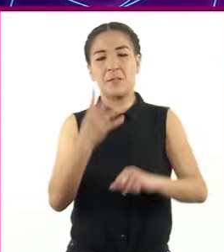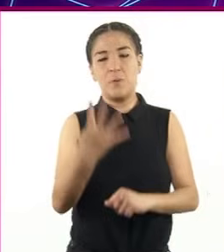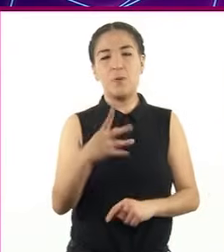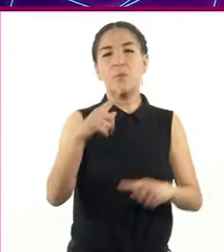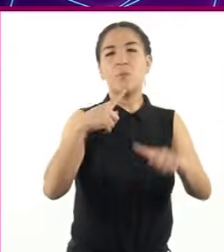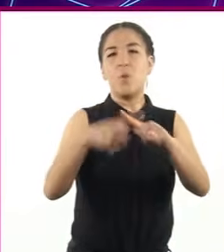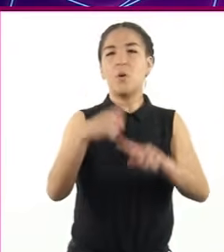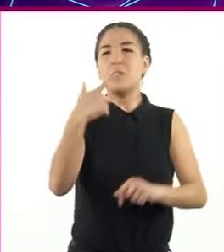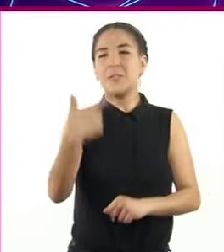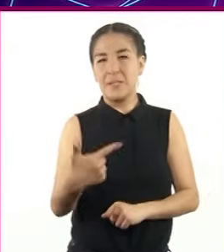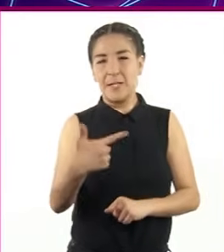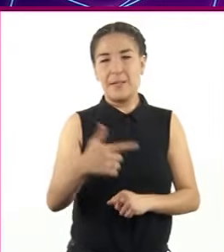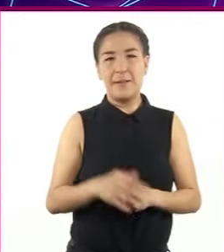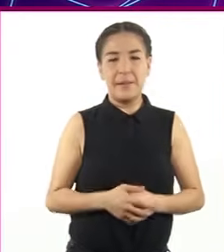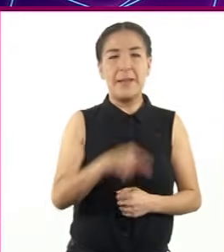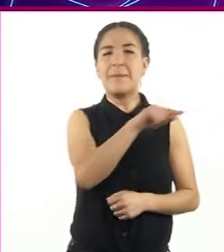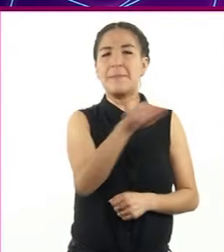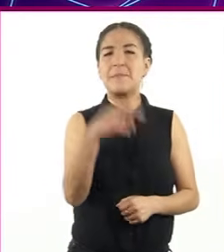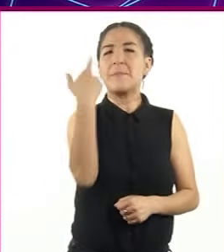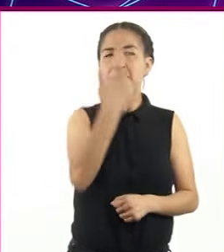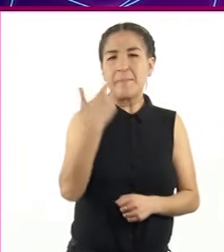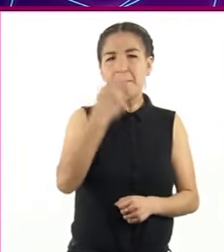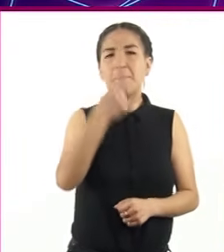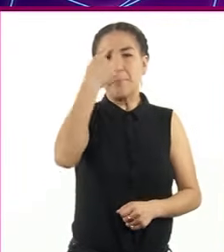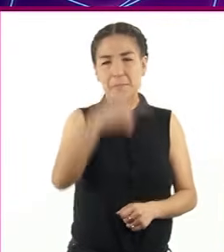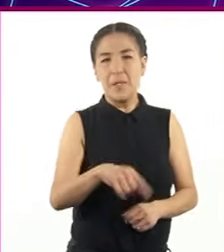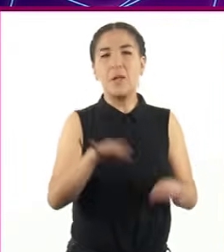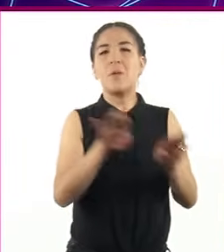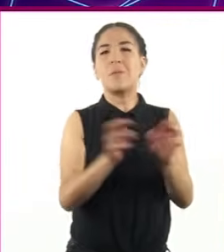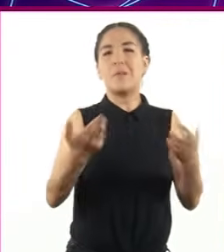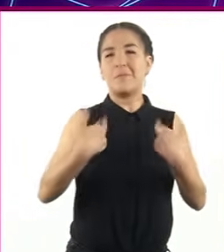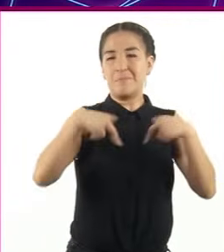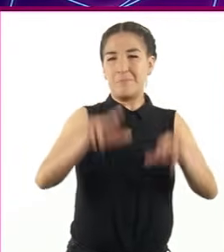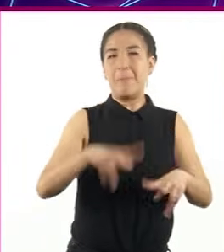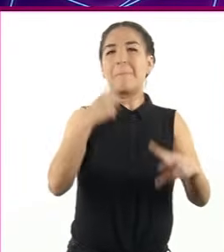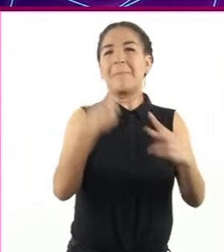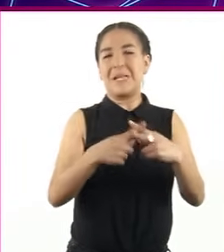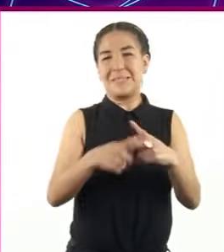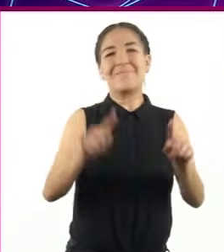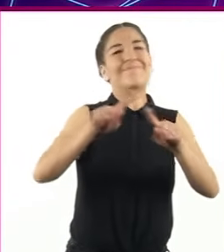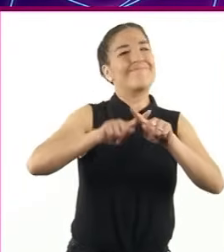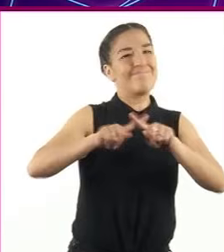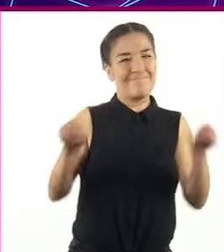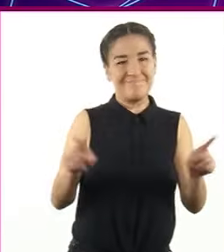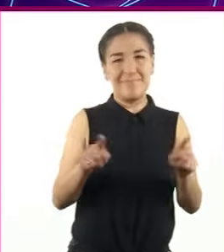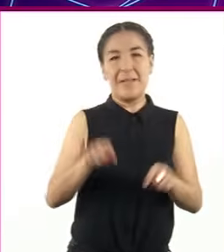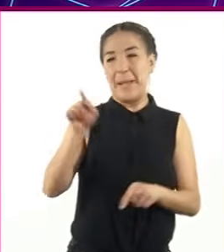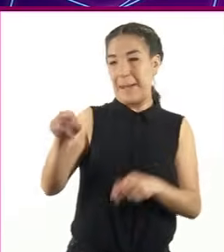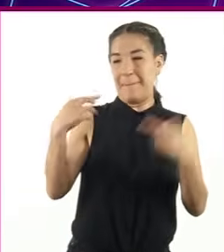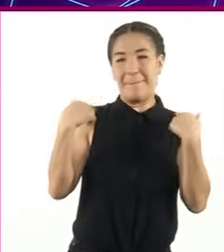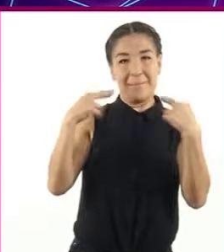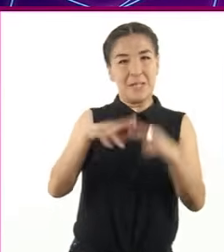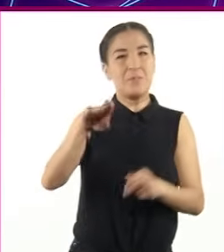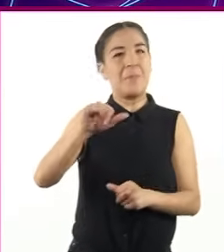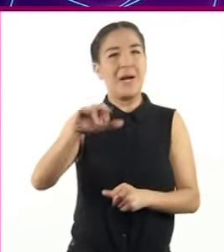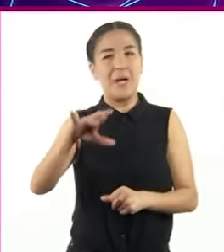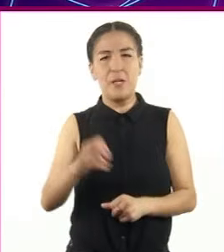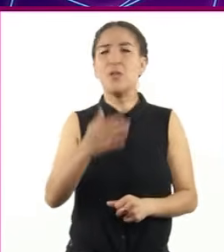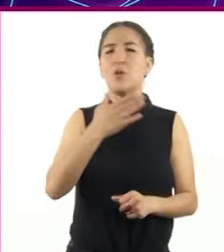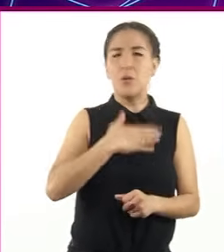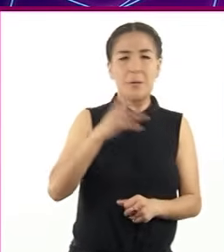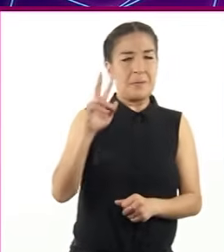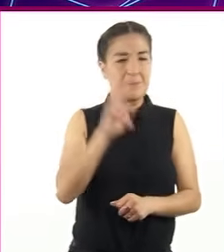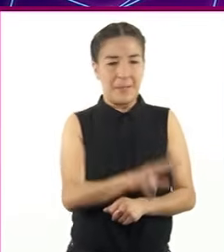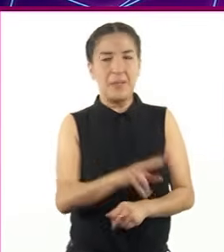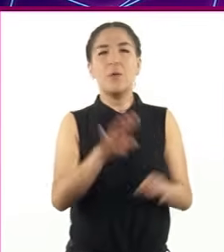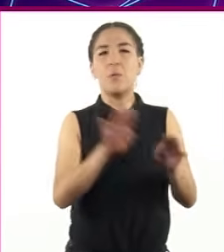Una vez más, los análisis particulares nos llevaron a expresiones algebraicas distintas. y tanto el profesor Mario como yo estamos